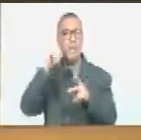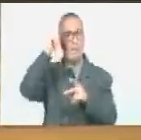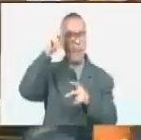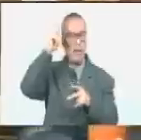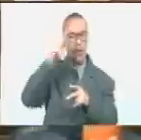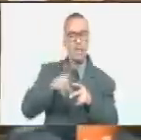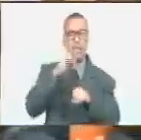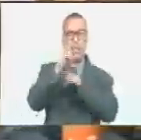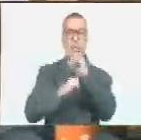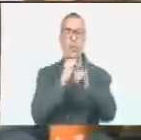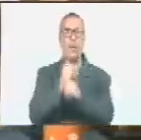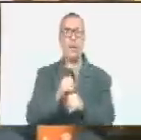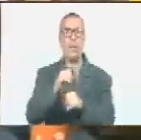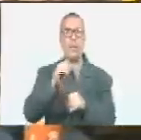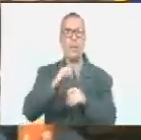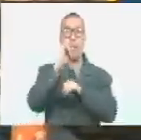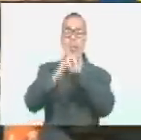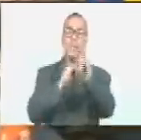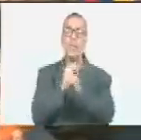internacional desde